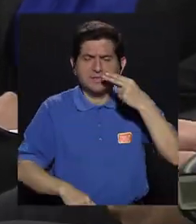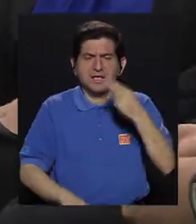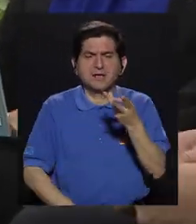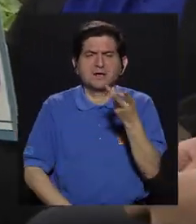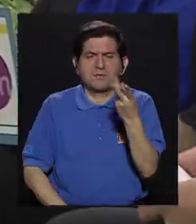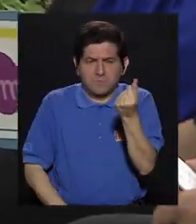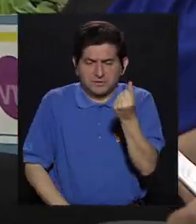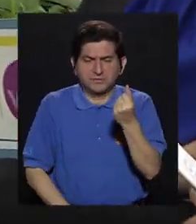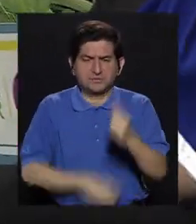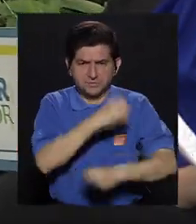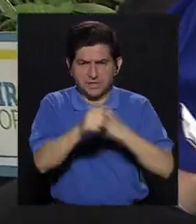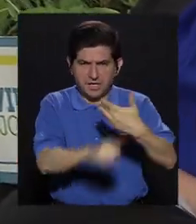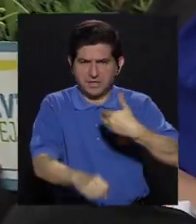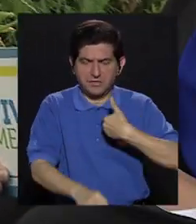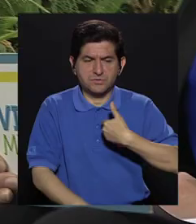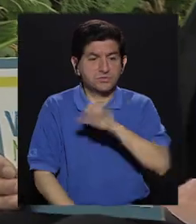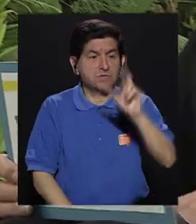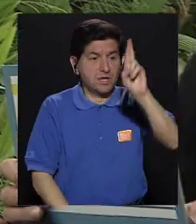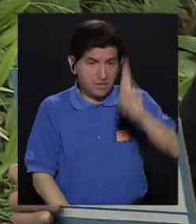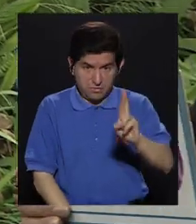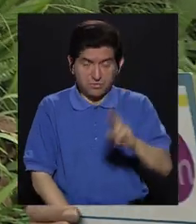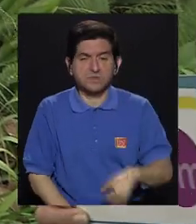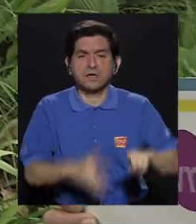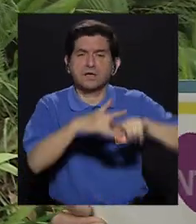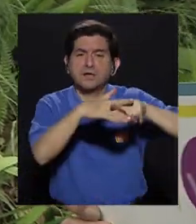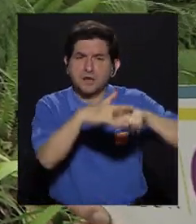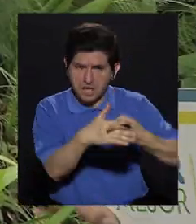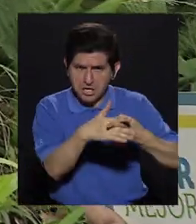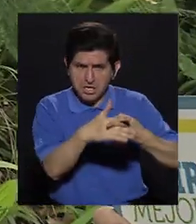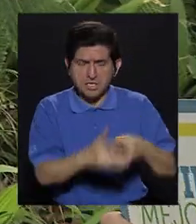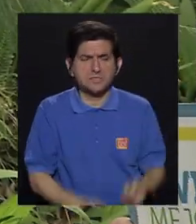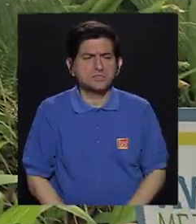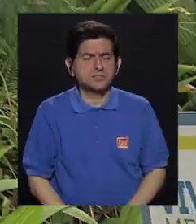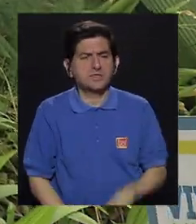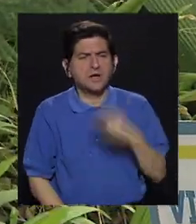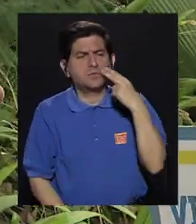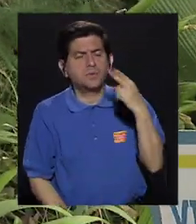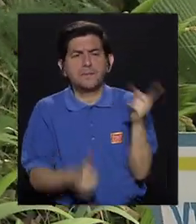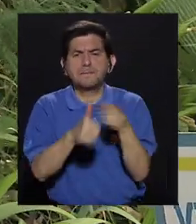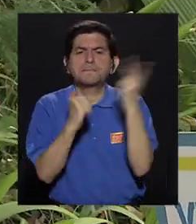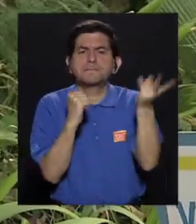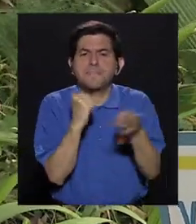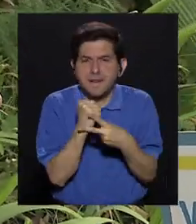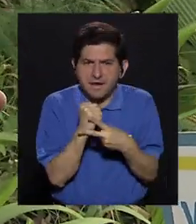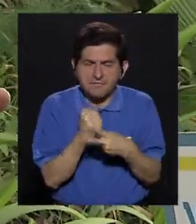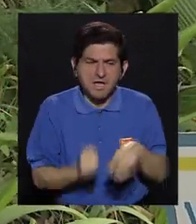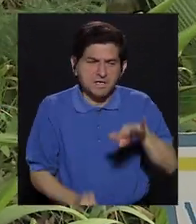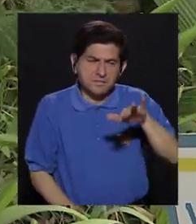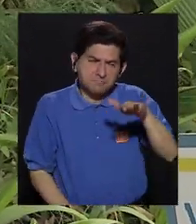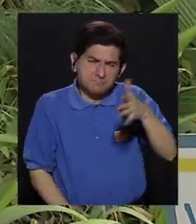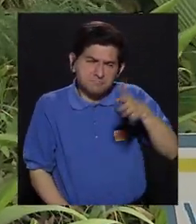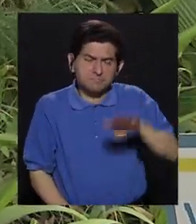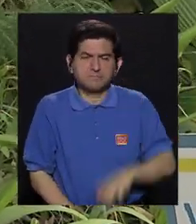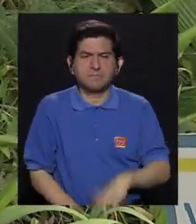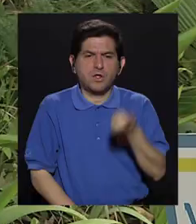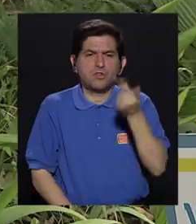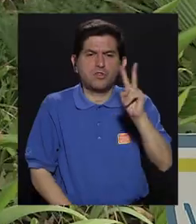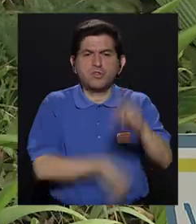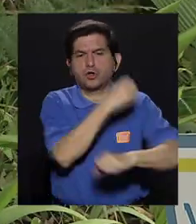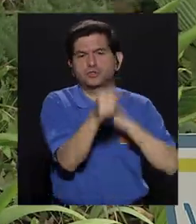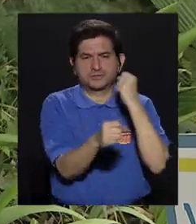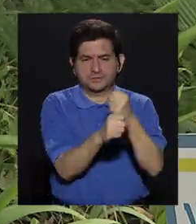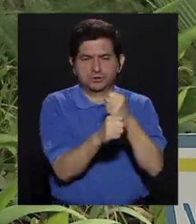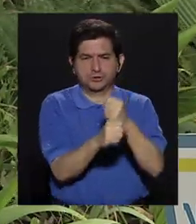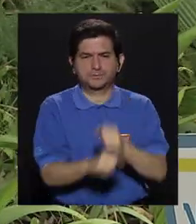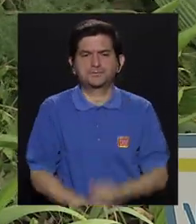etarios. Entonces podríamos decir que en Costa Rica se inicia o se prueba el cigarrillo por primera vez aproximadamente a los